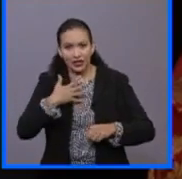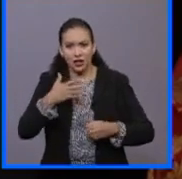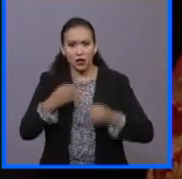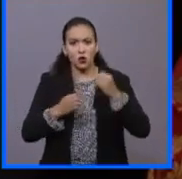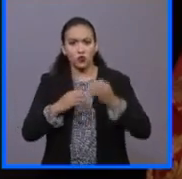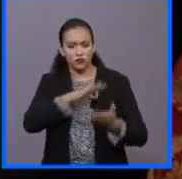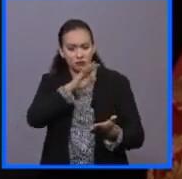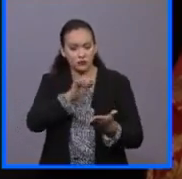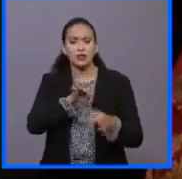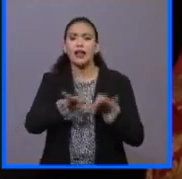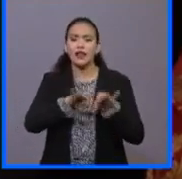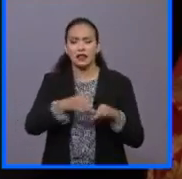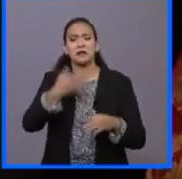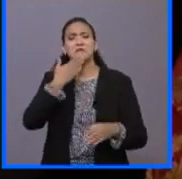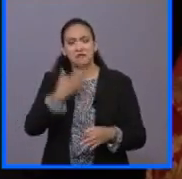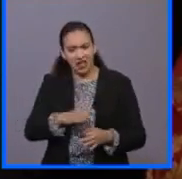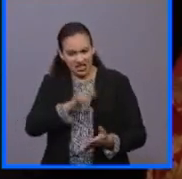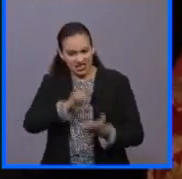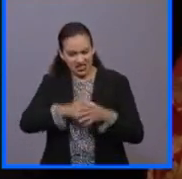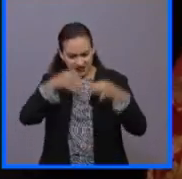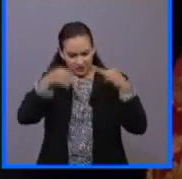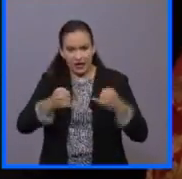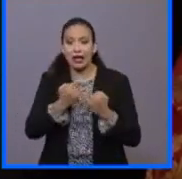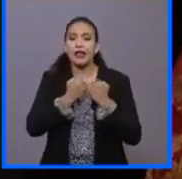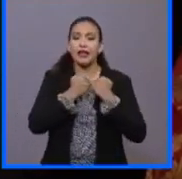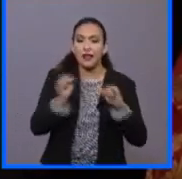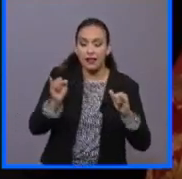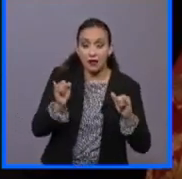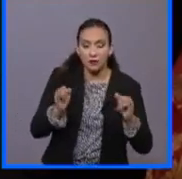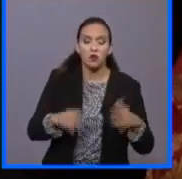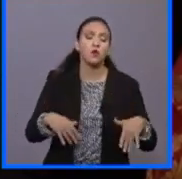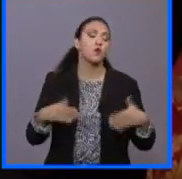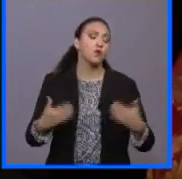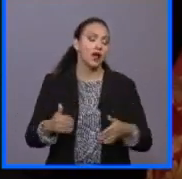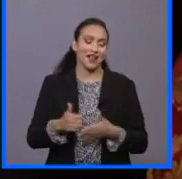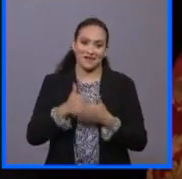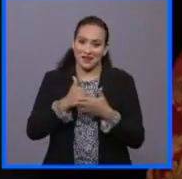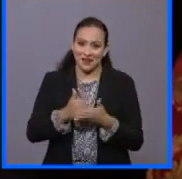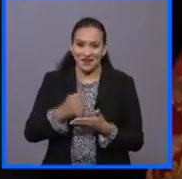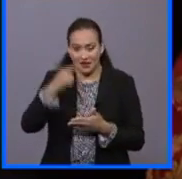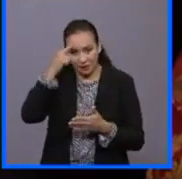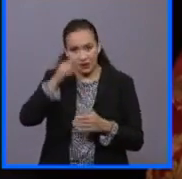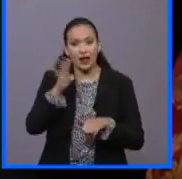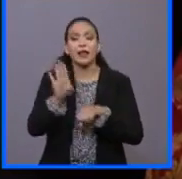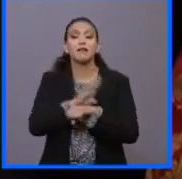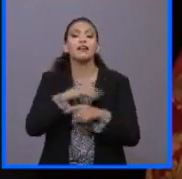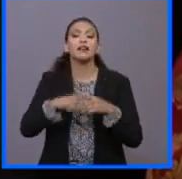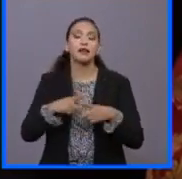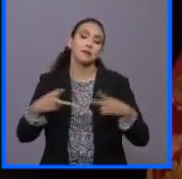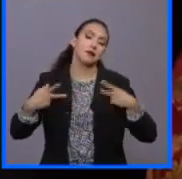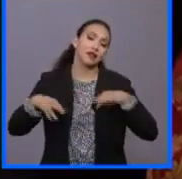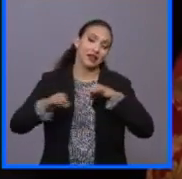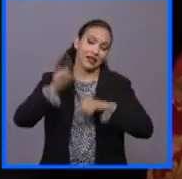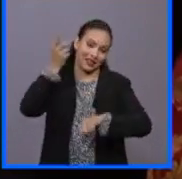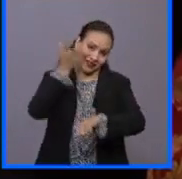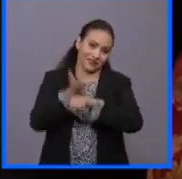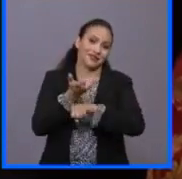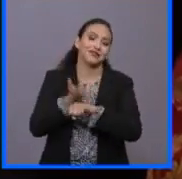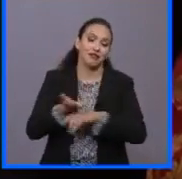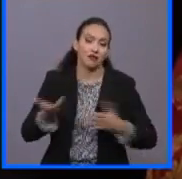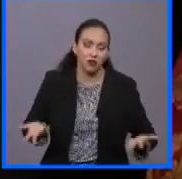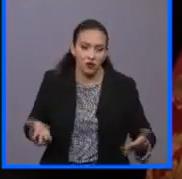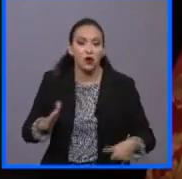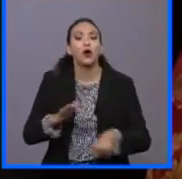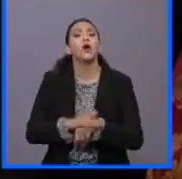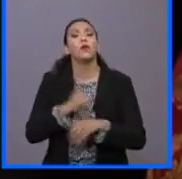justicia laboral eficiente, independiente e imparcial, también se beneficiará a los trabajadores de Estados Unidos bajo